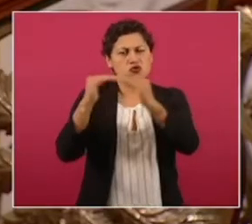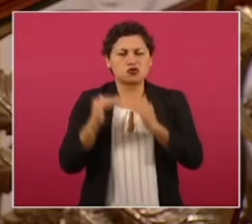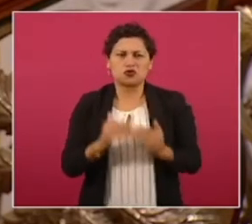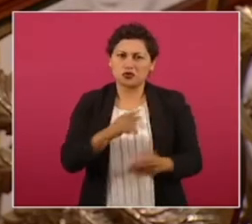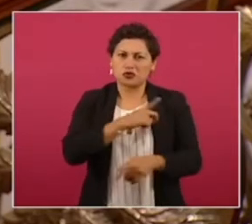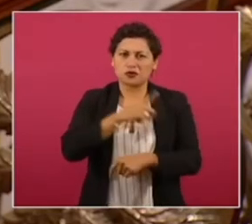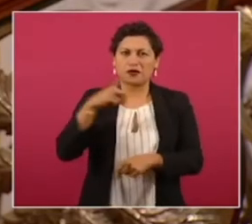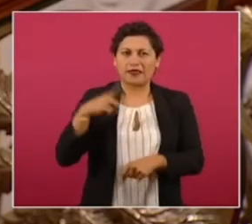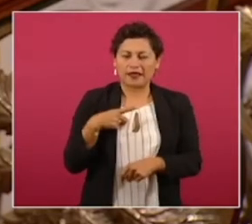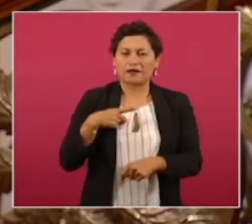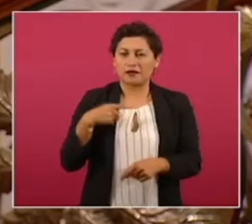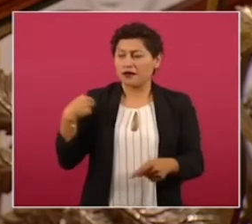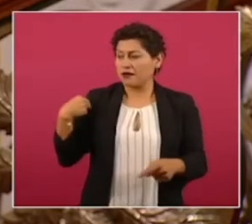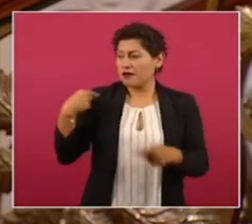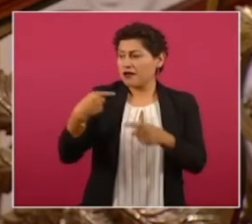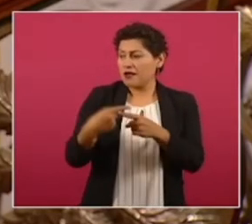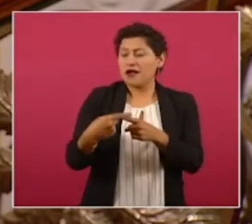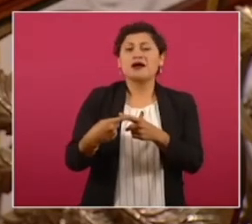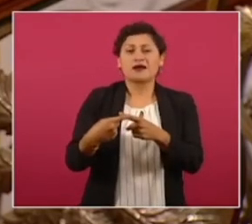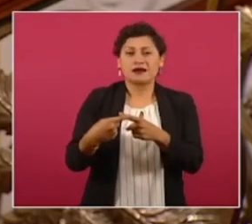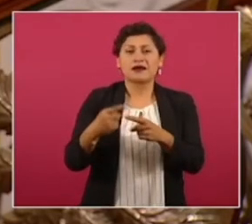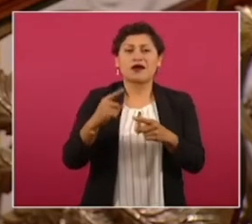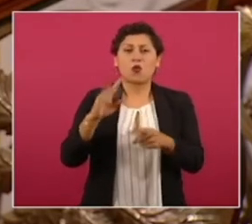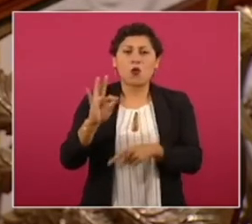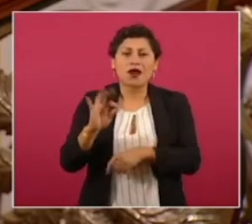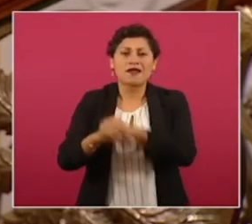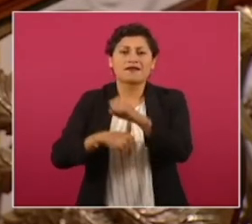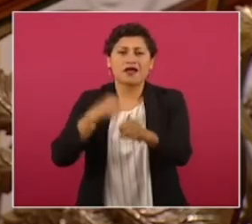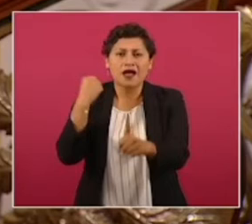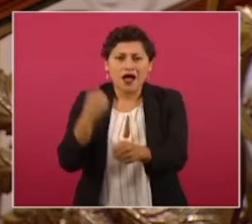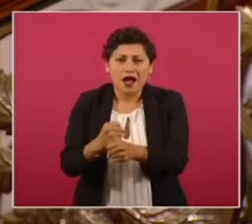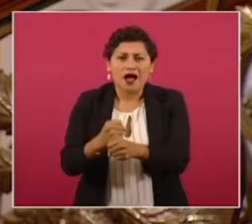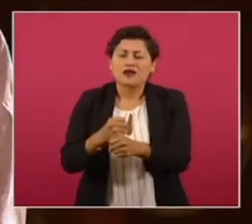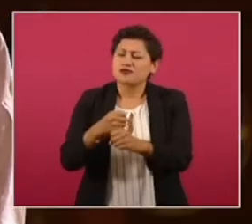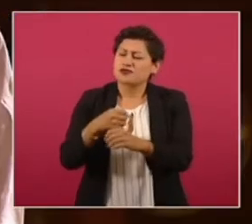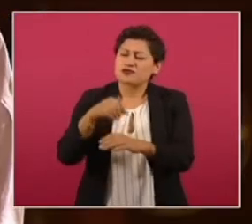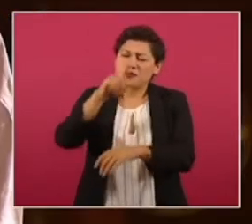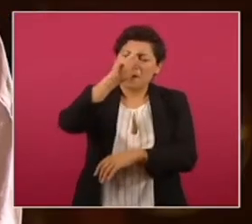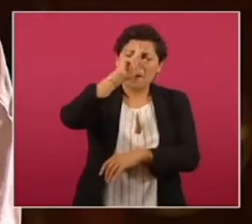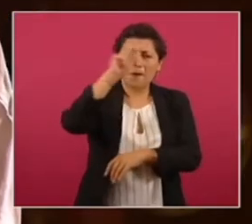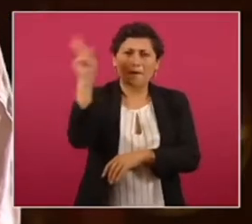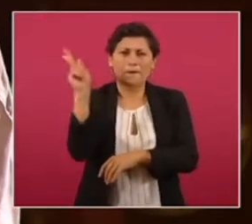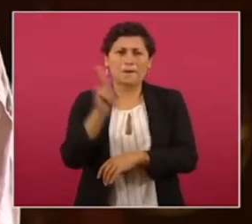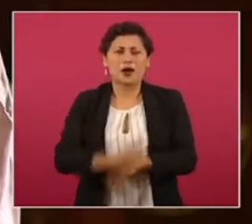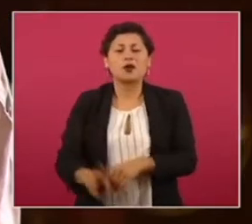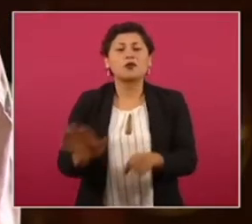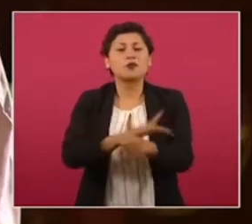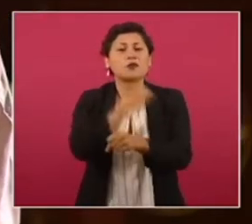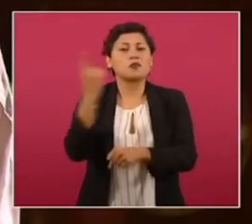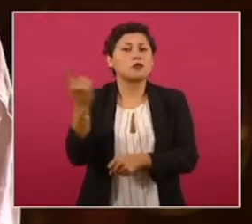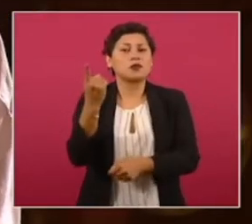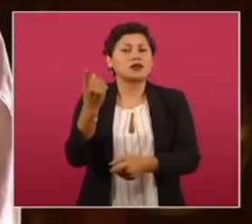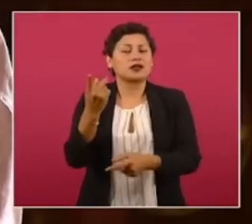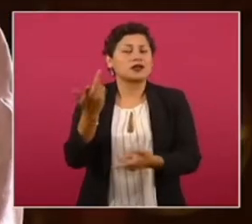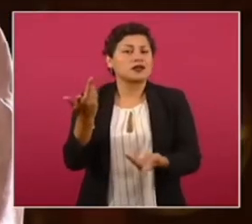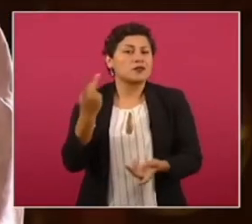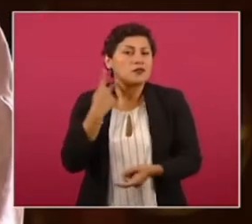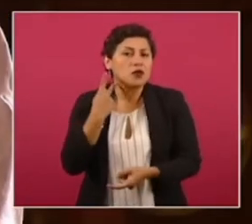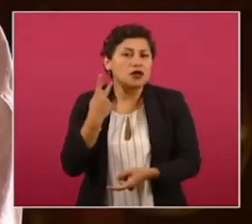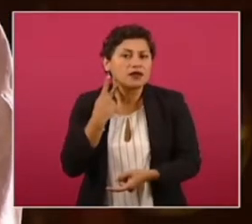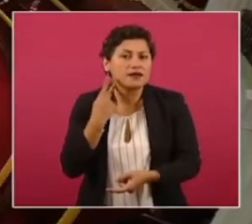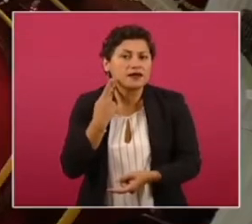décadas se profundizó con dimensiones históricas como consecuencia de las políticas neoliberales.